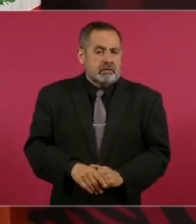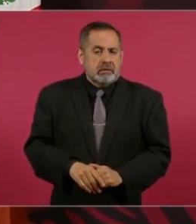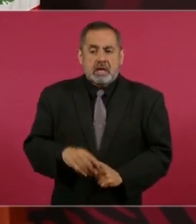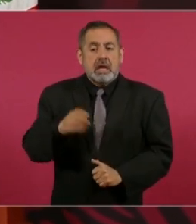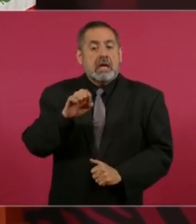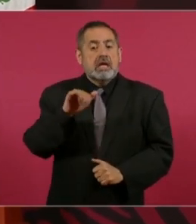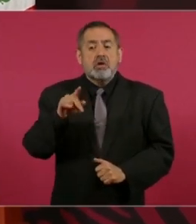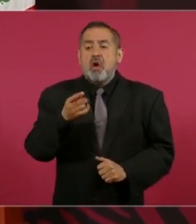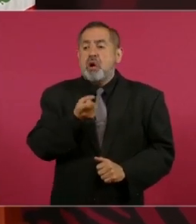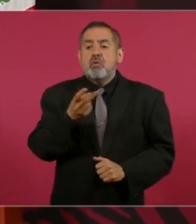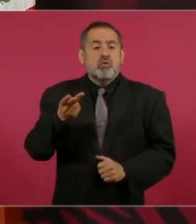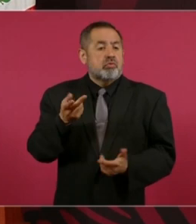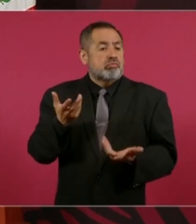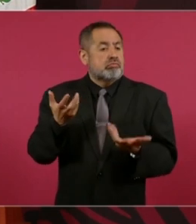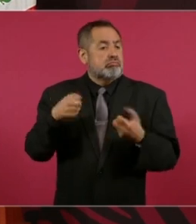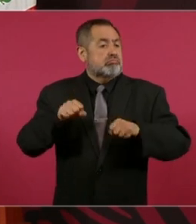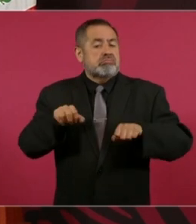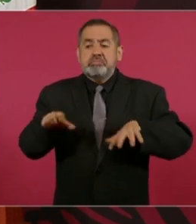potentados,